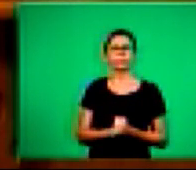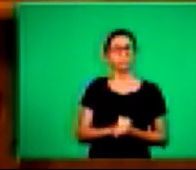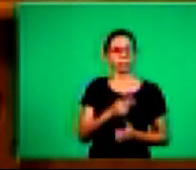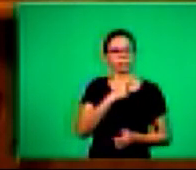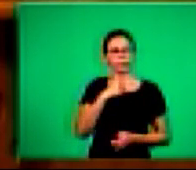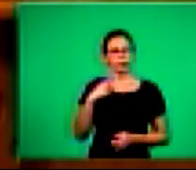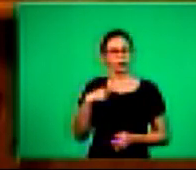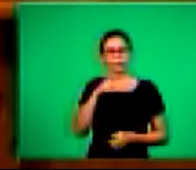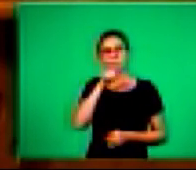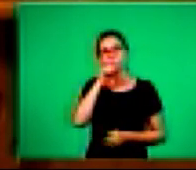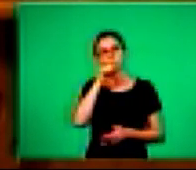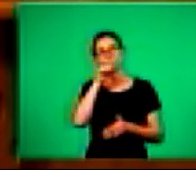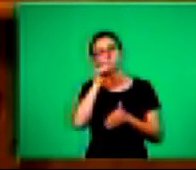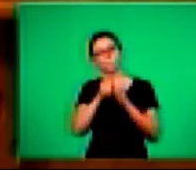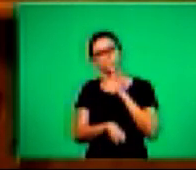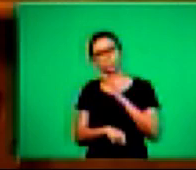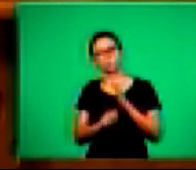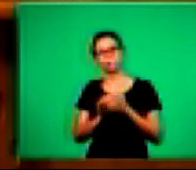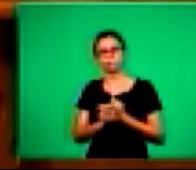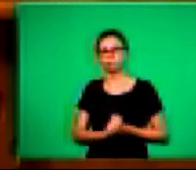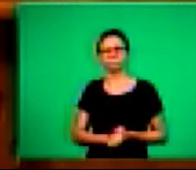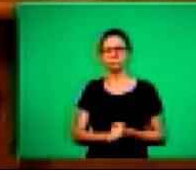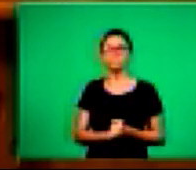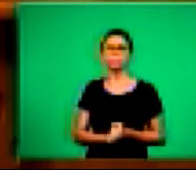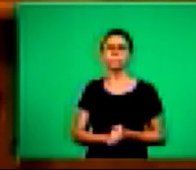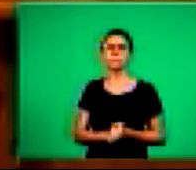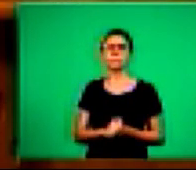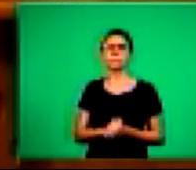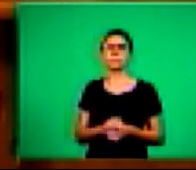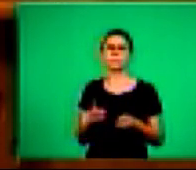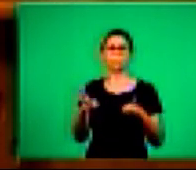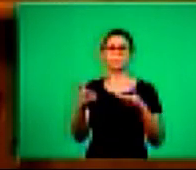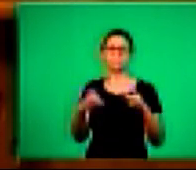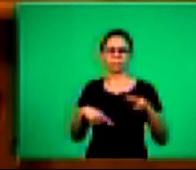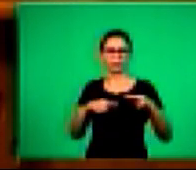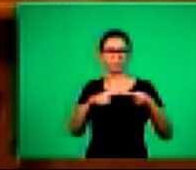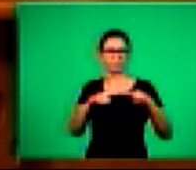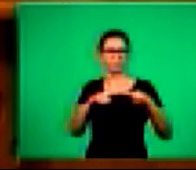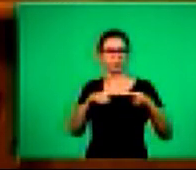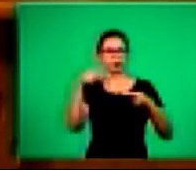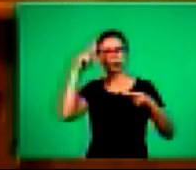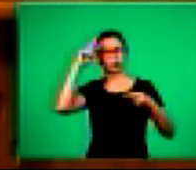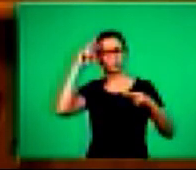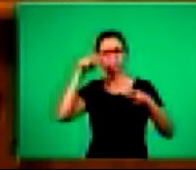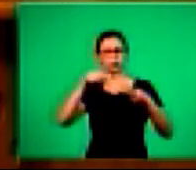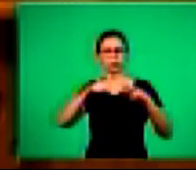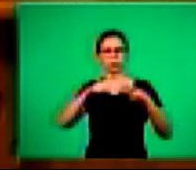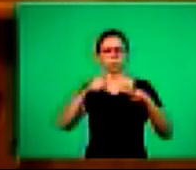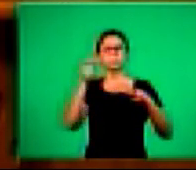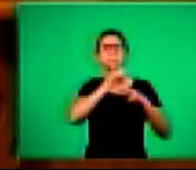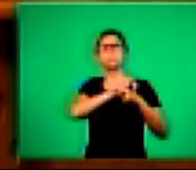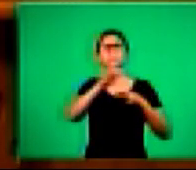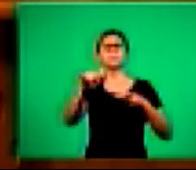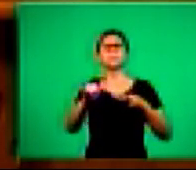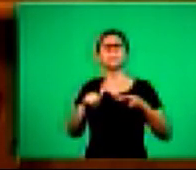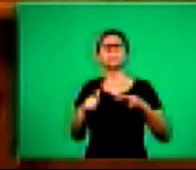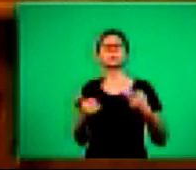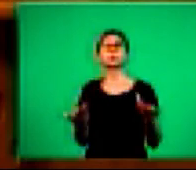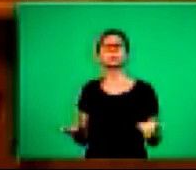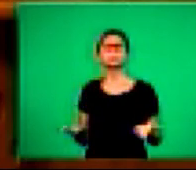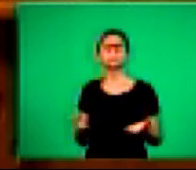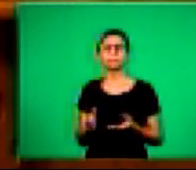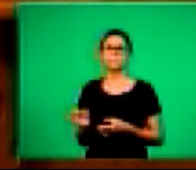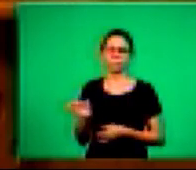fue dónde está lo histórico y lo profético en la parábola observé una cosa interesante la